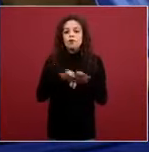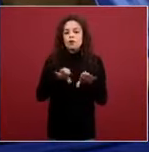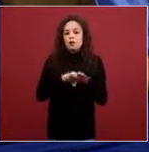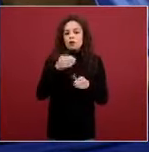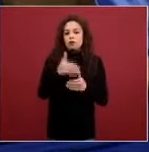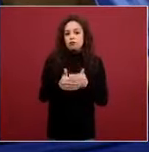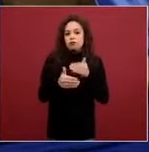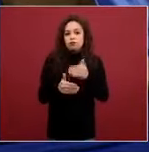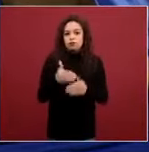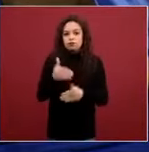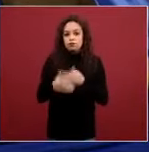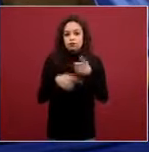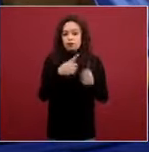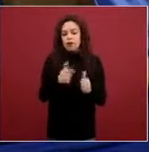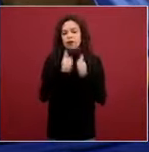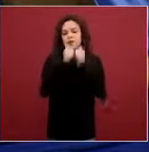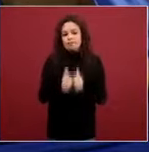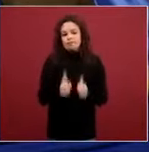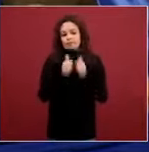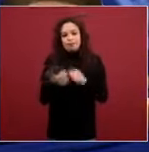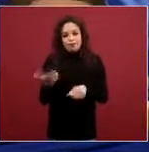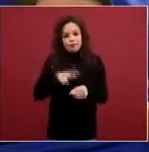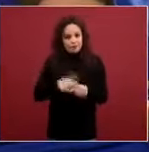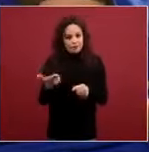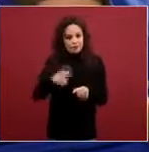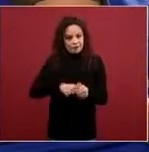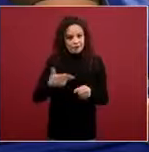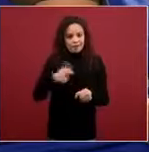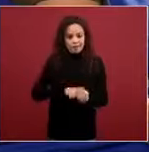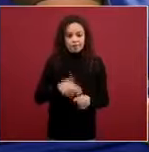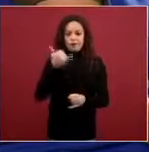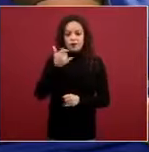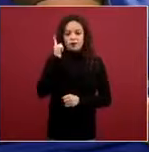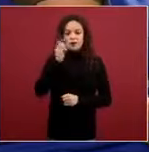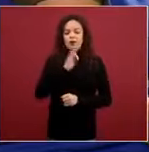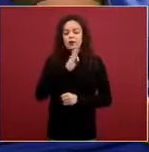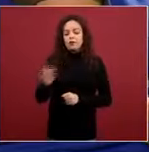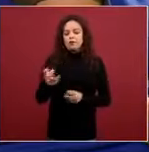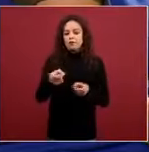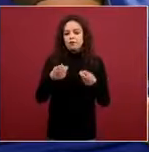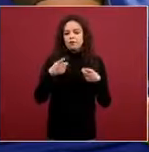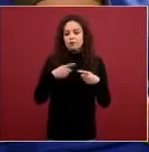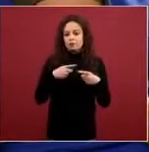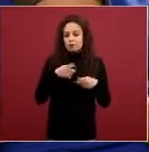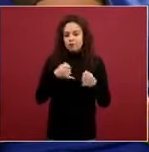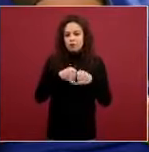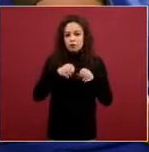de la ocupación hospitalaria y si junto con eso, pues sí también nos proporcionan los datos de la ocupación hospitalaria.